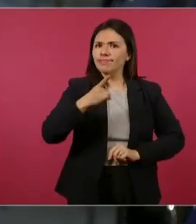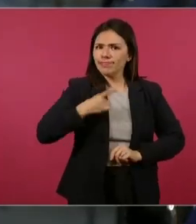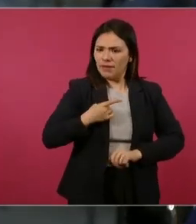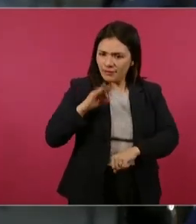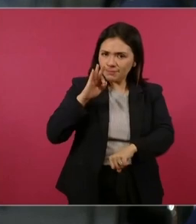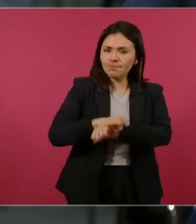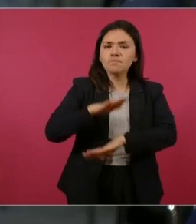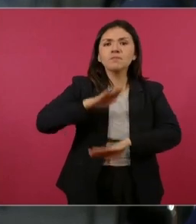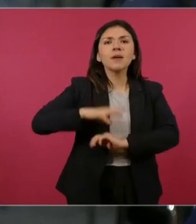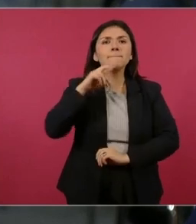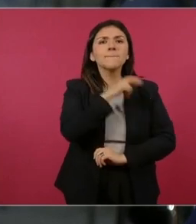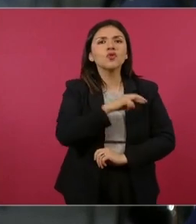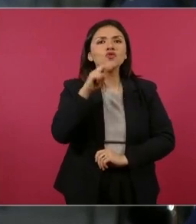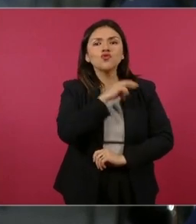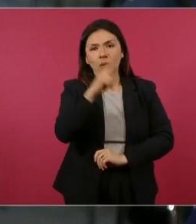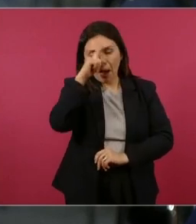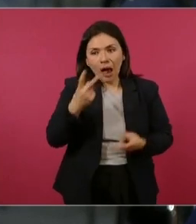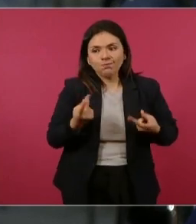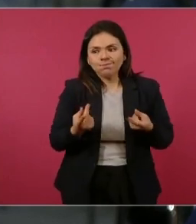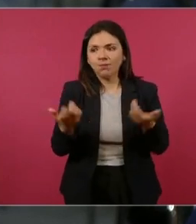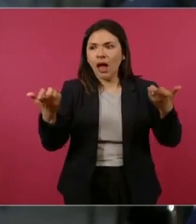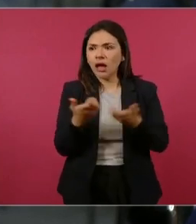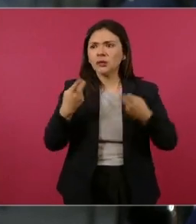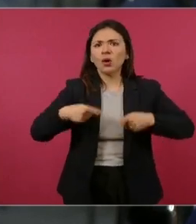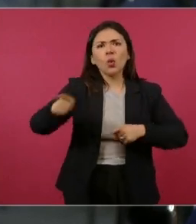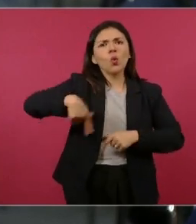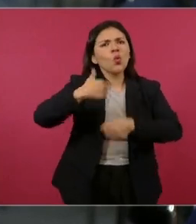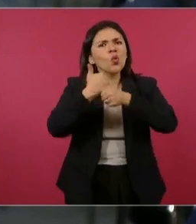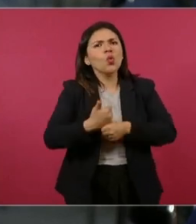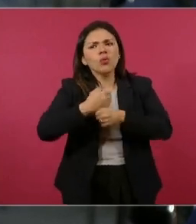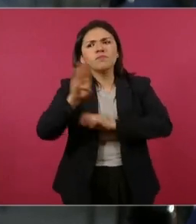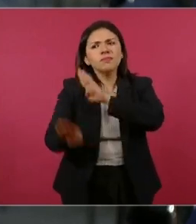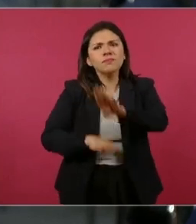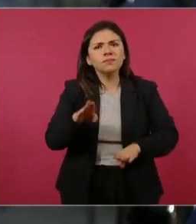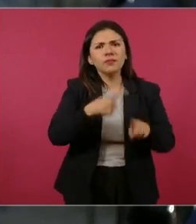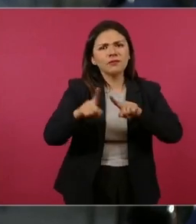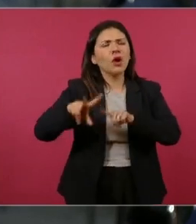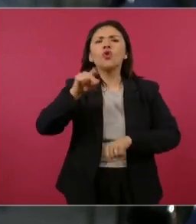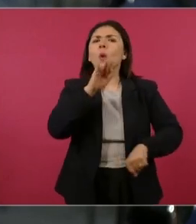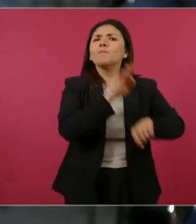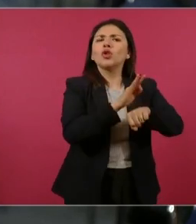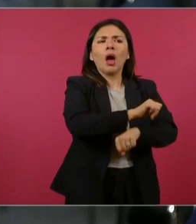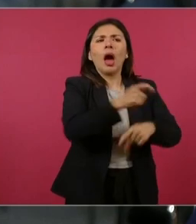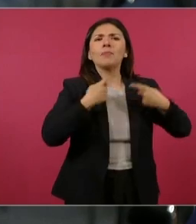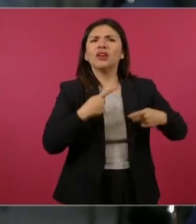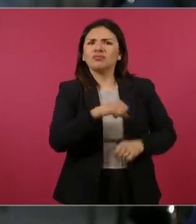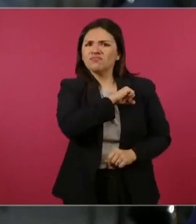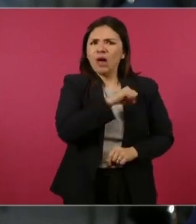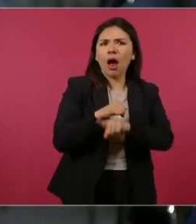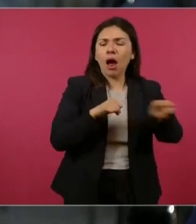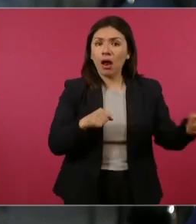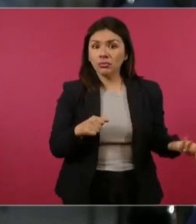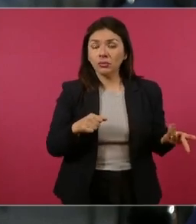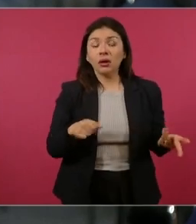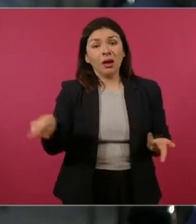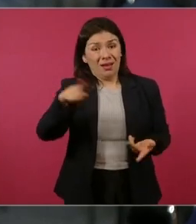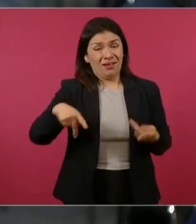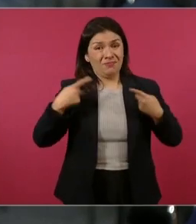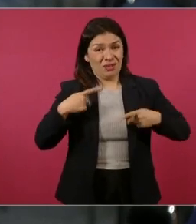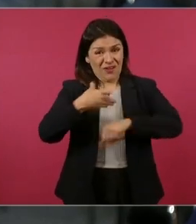que debe responder de manera pronta y expedita a las víctimas y no se encubra a los criminales? Los familiares,